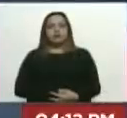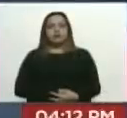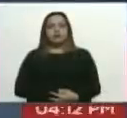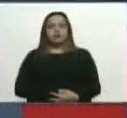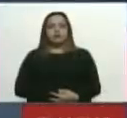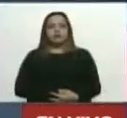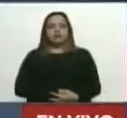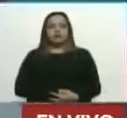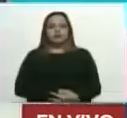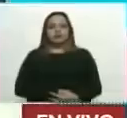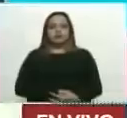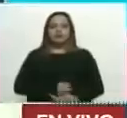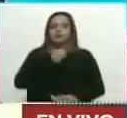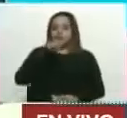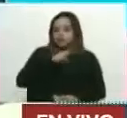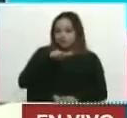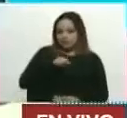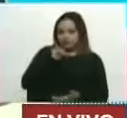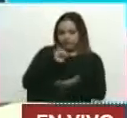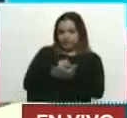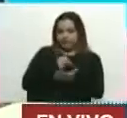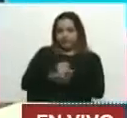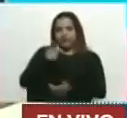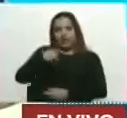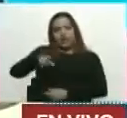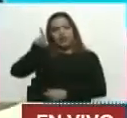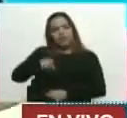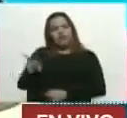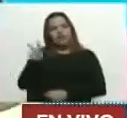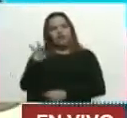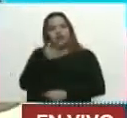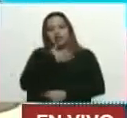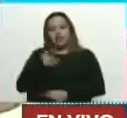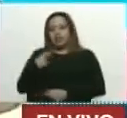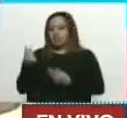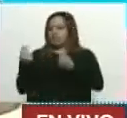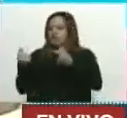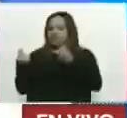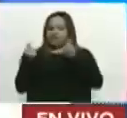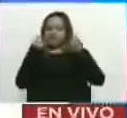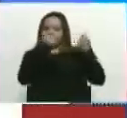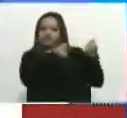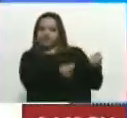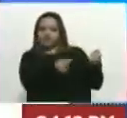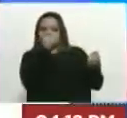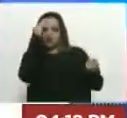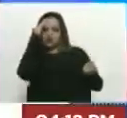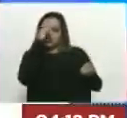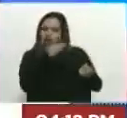Fíjate, Oscar Daniel, aquí también en Venezuela se trató de elitizar a la Fuerza Armada,